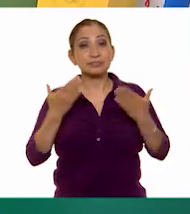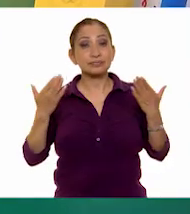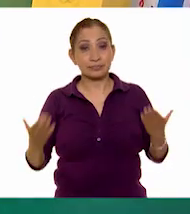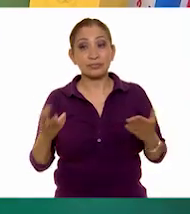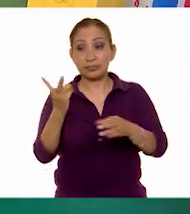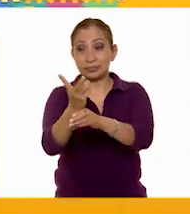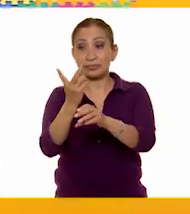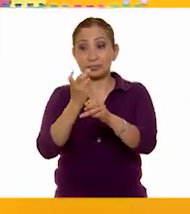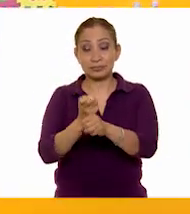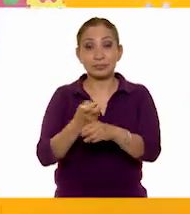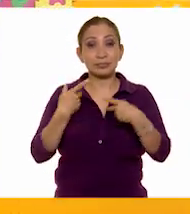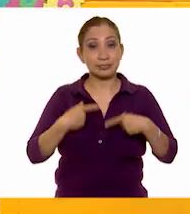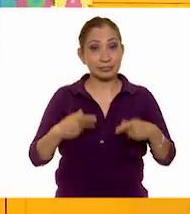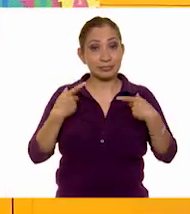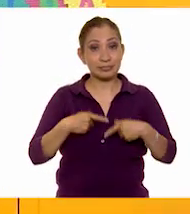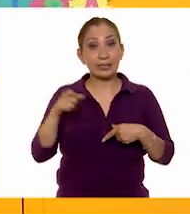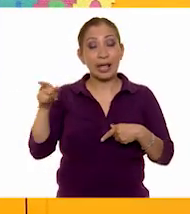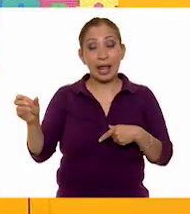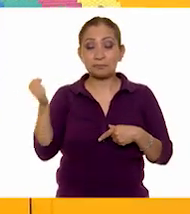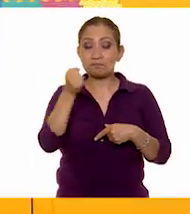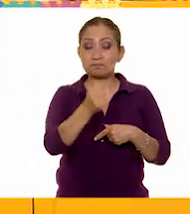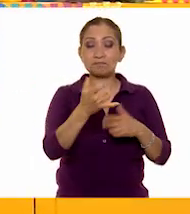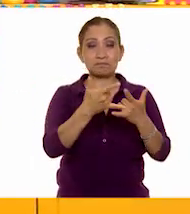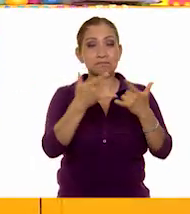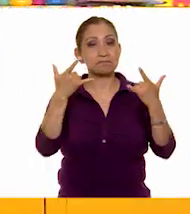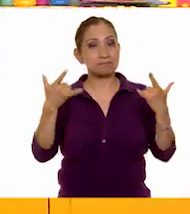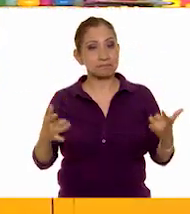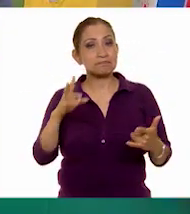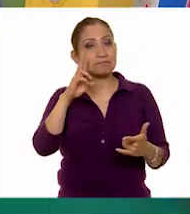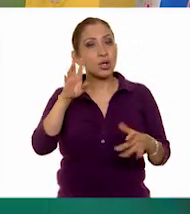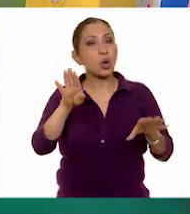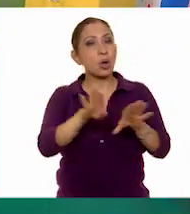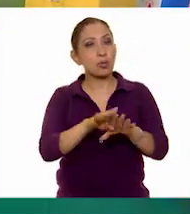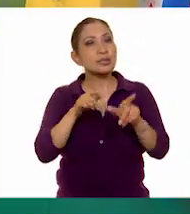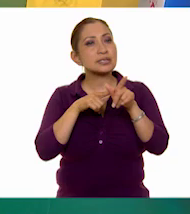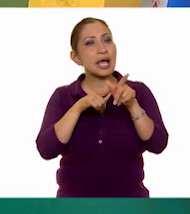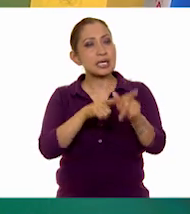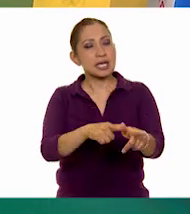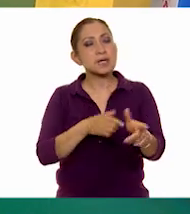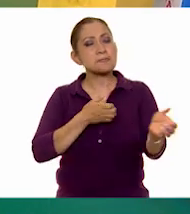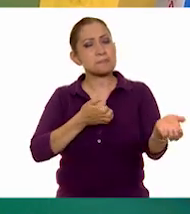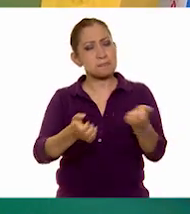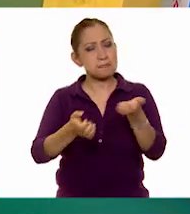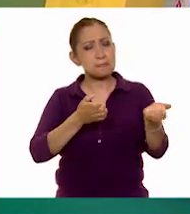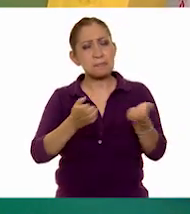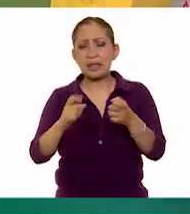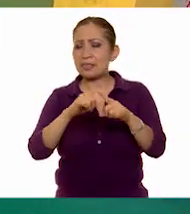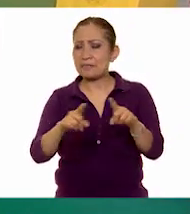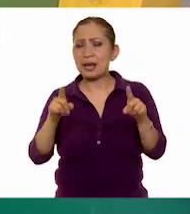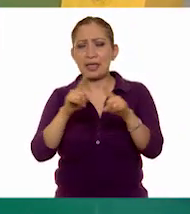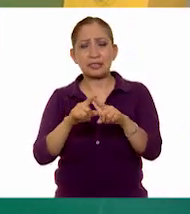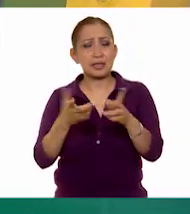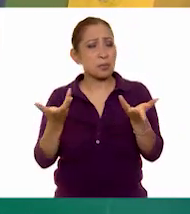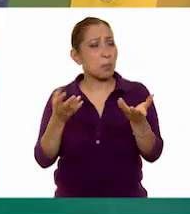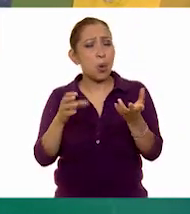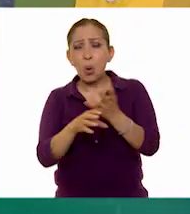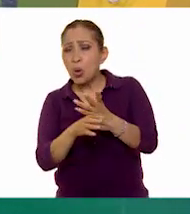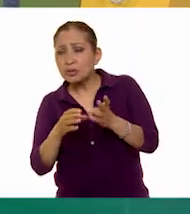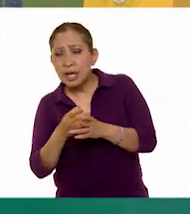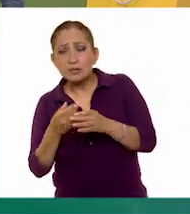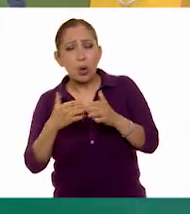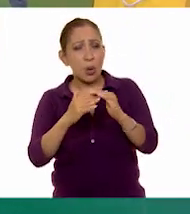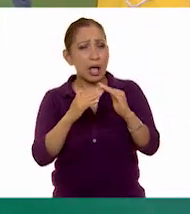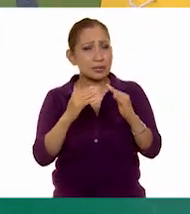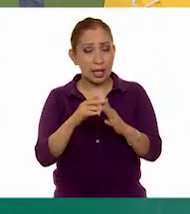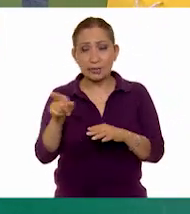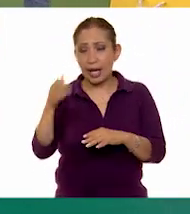tenemos un invitado que nos va a contar una historia donde veremos cómo mantenernos activos en muchas circunstancias, ¿cierto? Ustedes